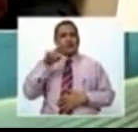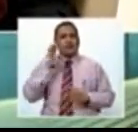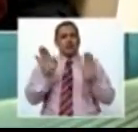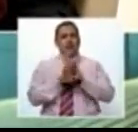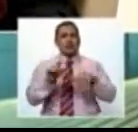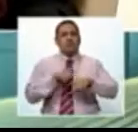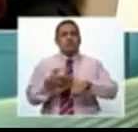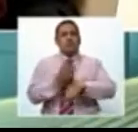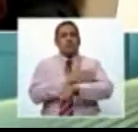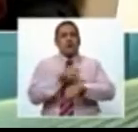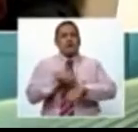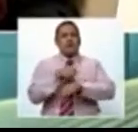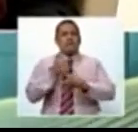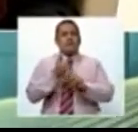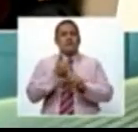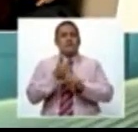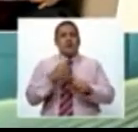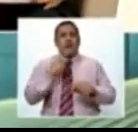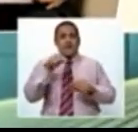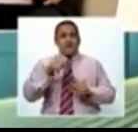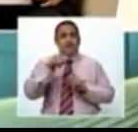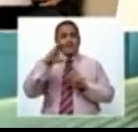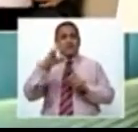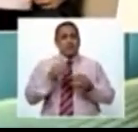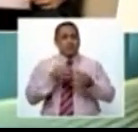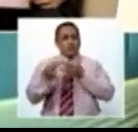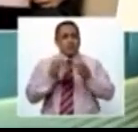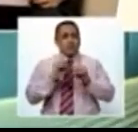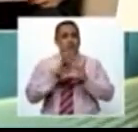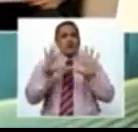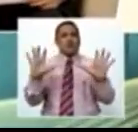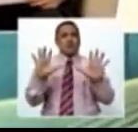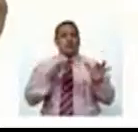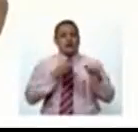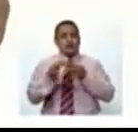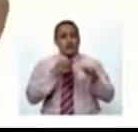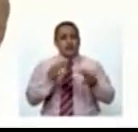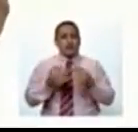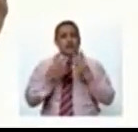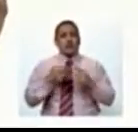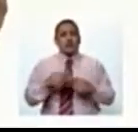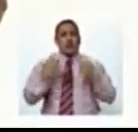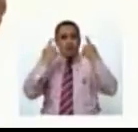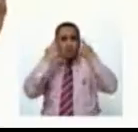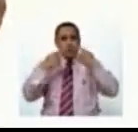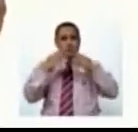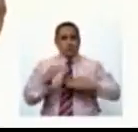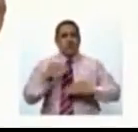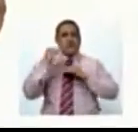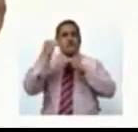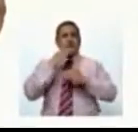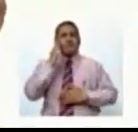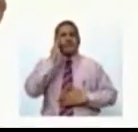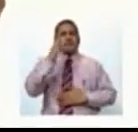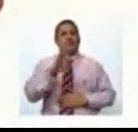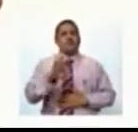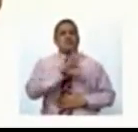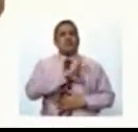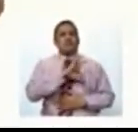el tiempo de duración del mismo? Sí, ahí el TC es muy claro al respecto. Es lo que técnicamente se llamaría una decisión sobre el mérito. O